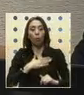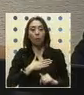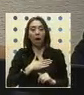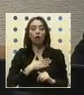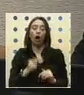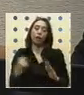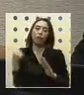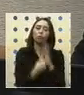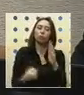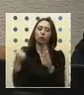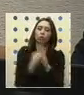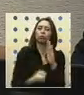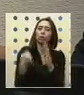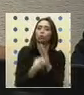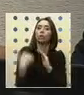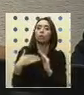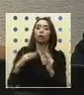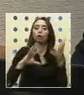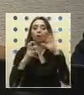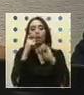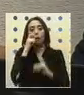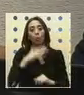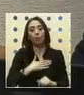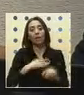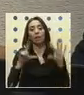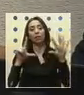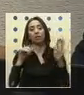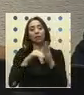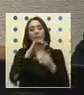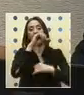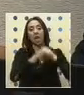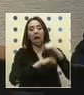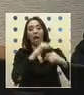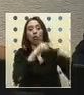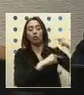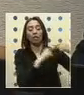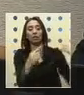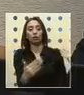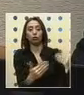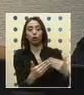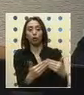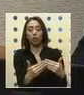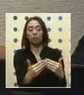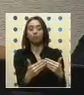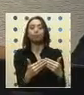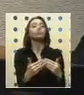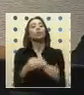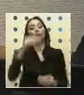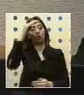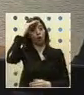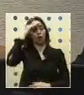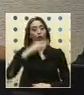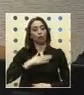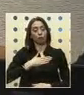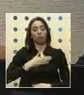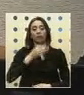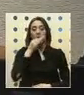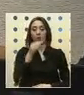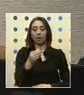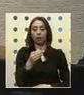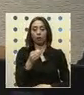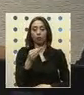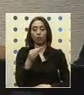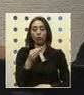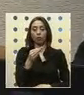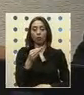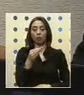cruzadas para la humanidad que ha enfrentado en estos 7.000 años de historia escrita. Puedo decir con confianza que hemos tomado el testigo